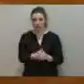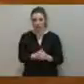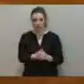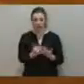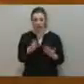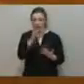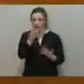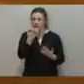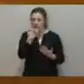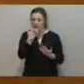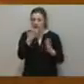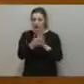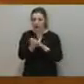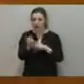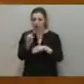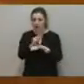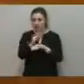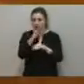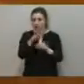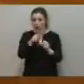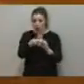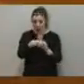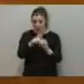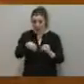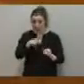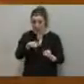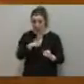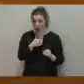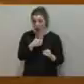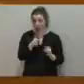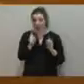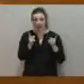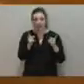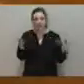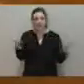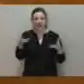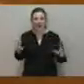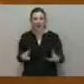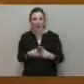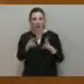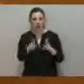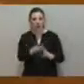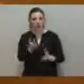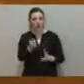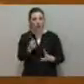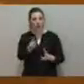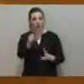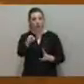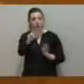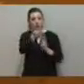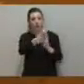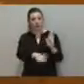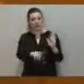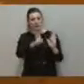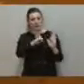Porque si se trata de una prestación de una plaza residencial y no es caso de emergencia social, te incorporas a la lista de espera del